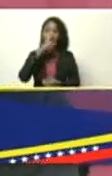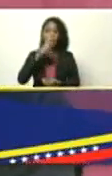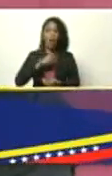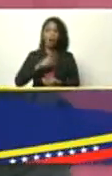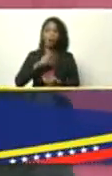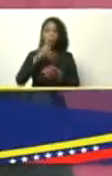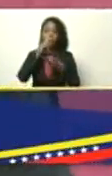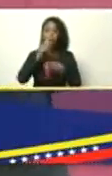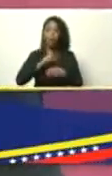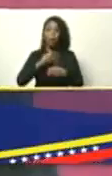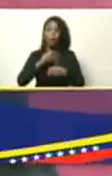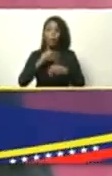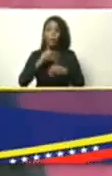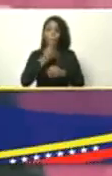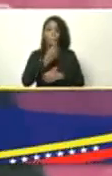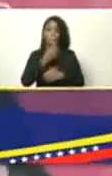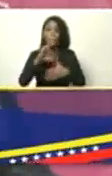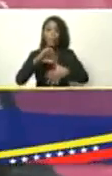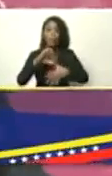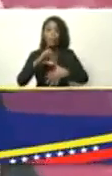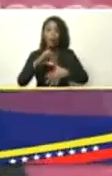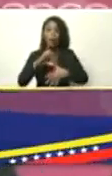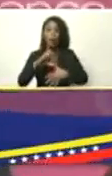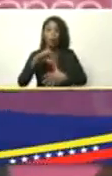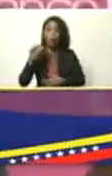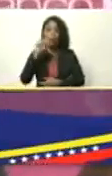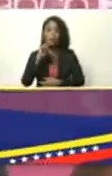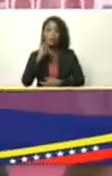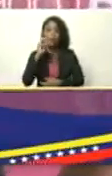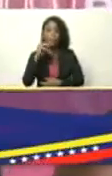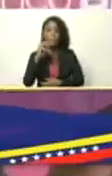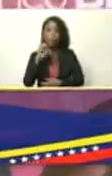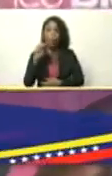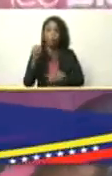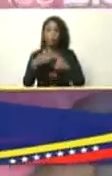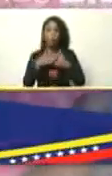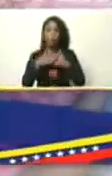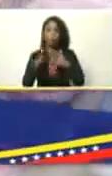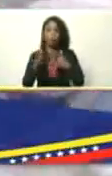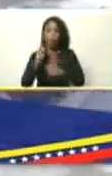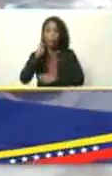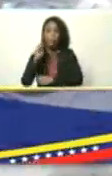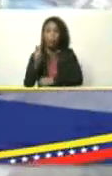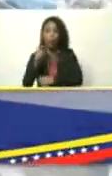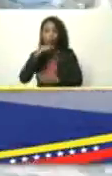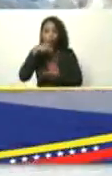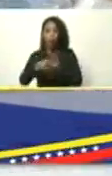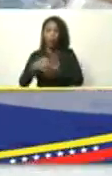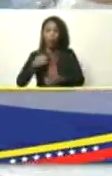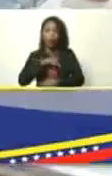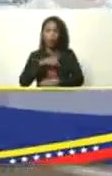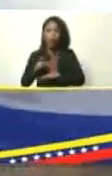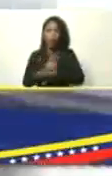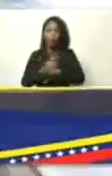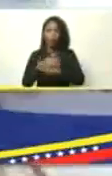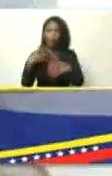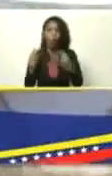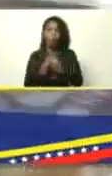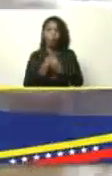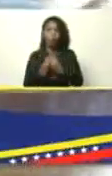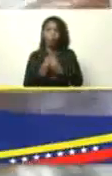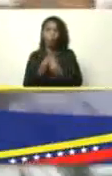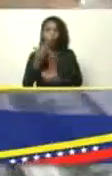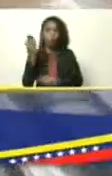Bicentenario, Simón Serpa, a entregarle financiamiento en nombre de nuestro gobierno, con la anuencia